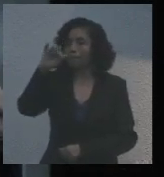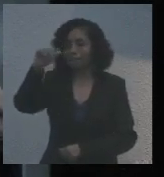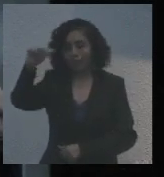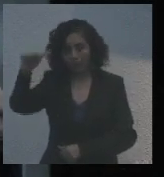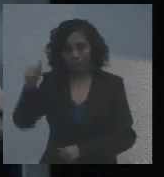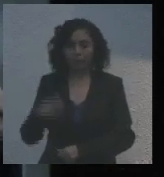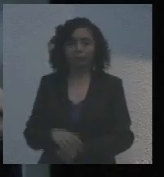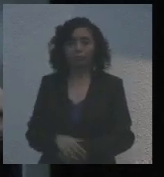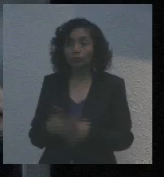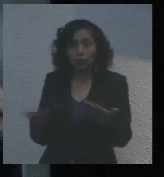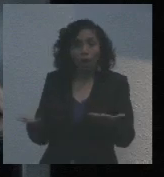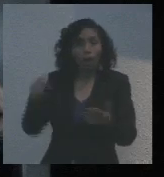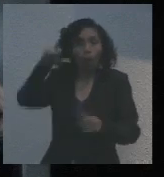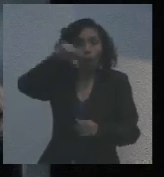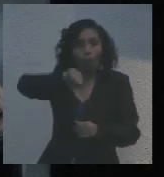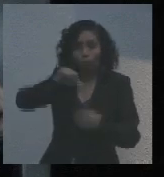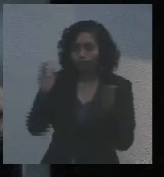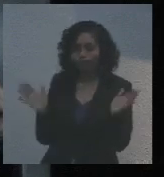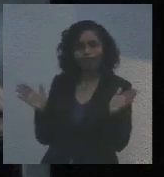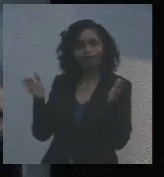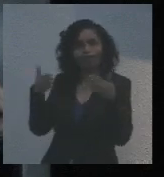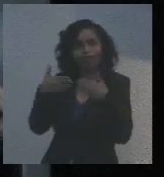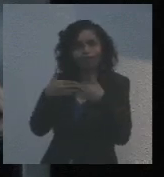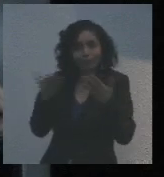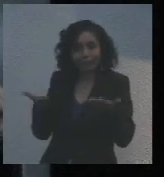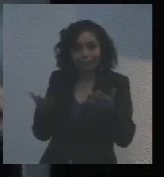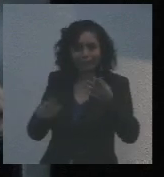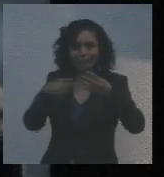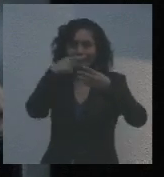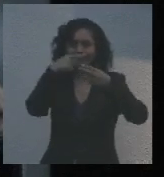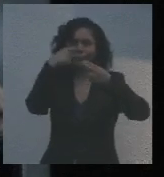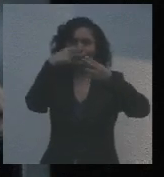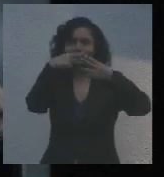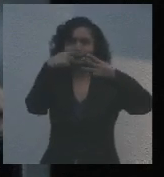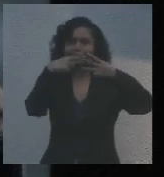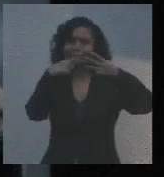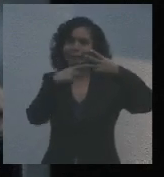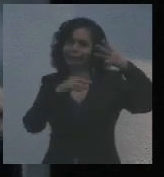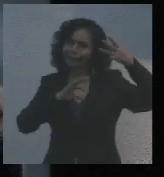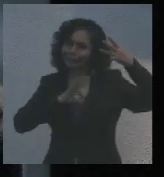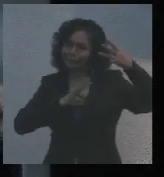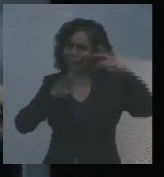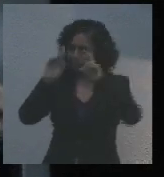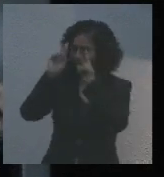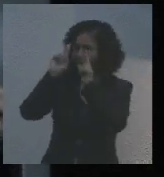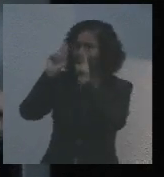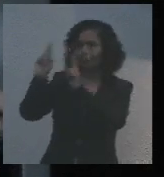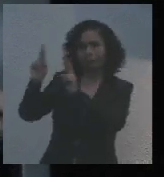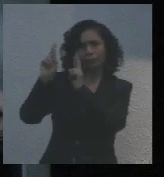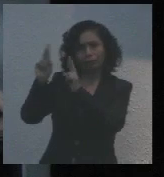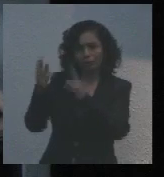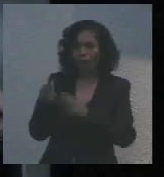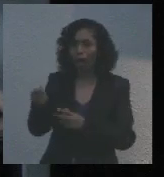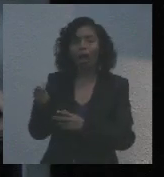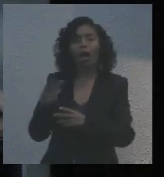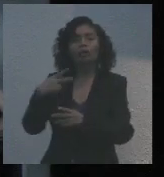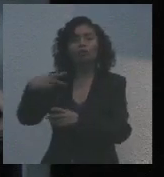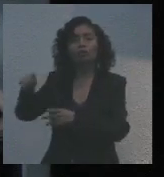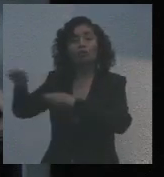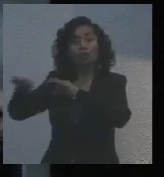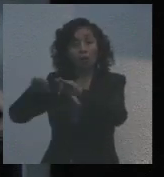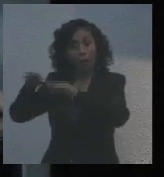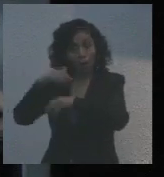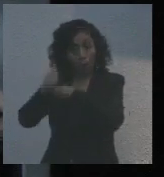wicap hoy se cierra esta triada virtuosa de reconocimiento a su labor en este